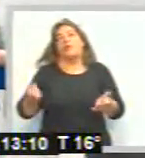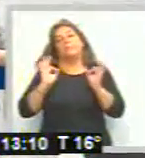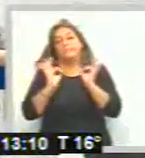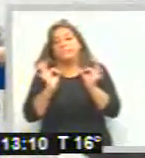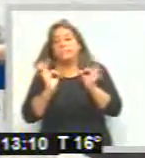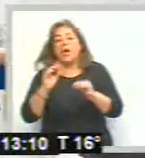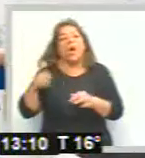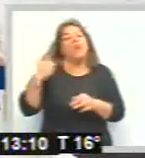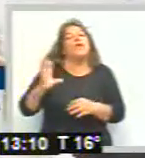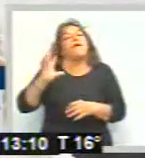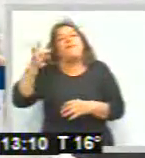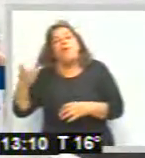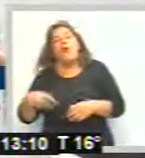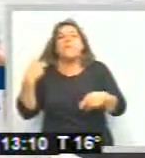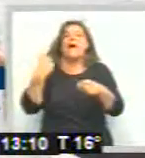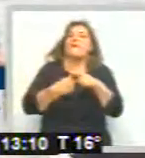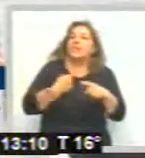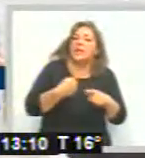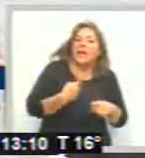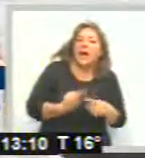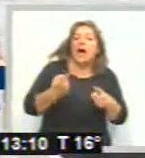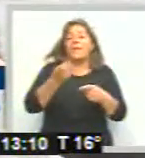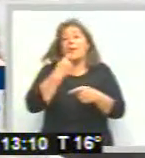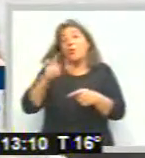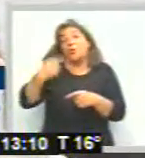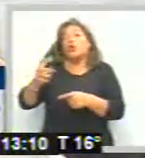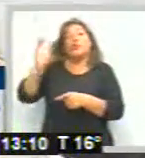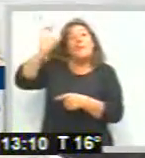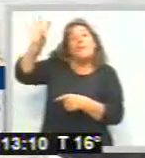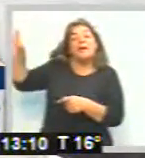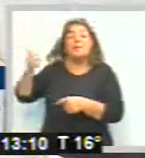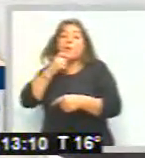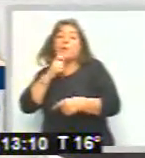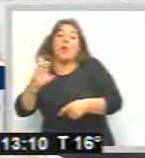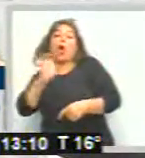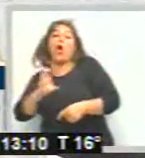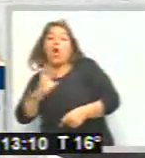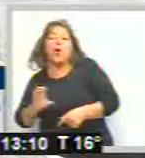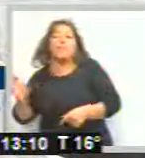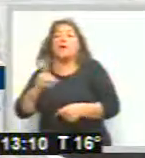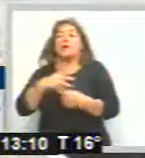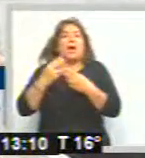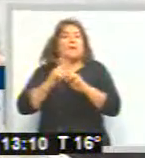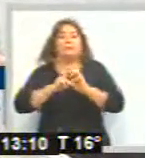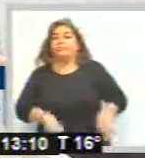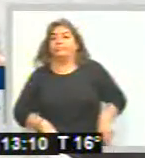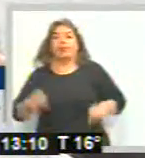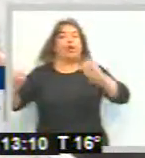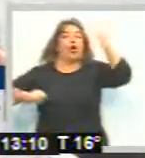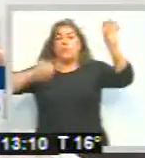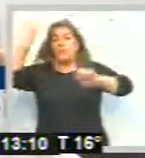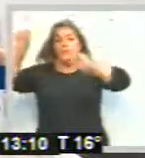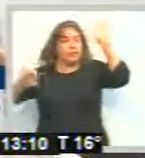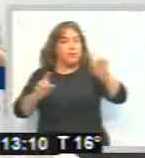hay otras formas de festejar. Por ejemplo, en otros países como Colombia ya no se usa la pirotecnia. Lo que